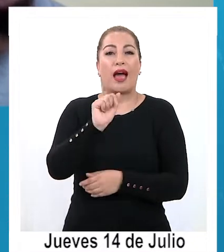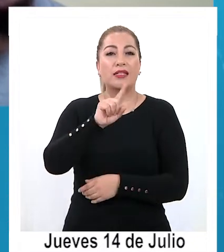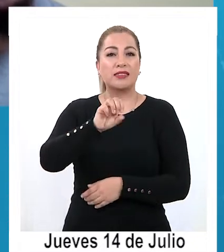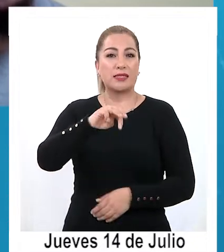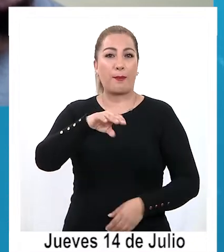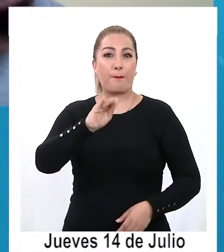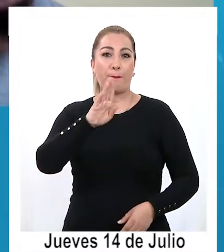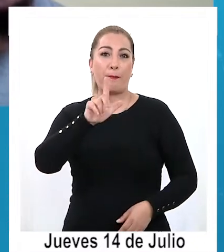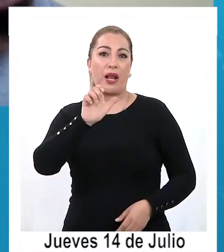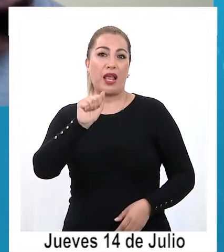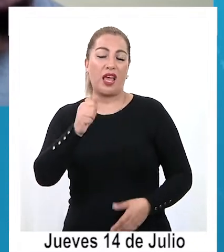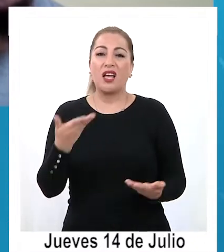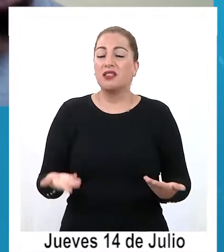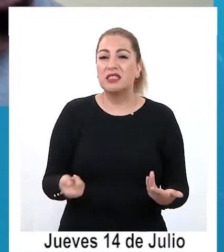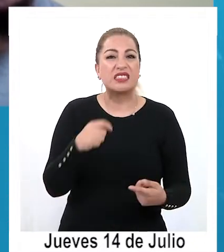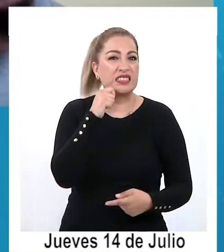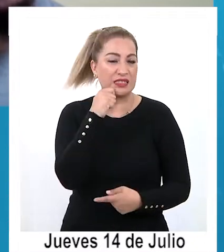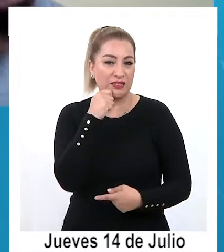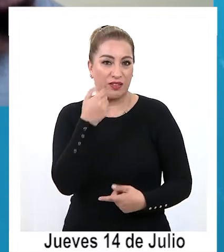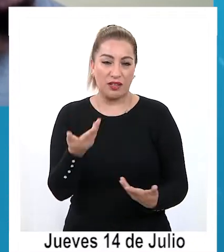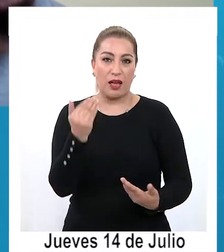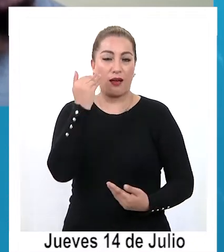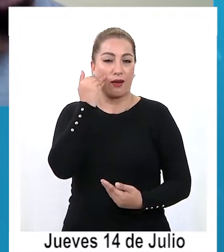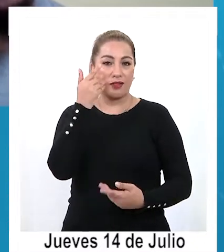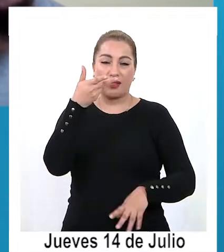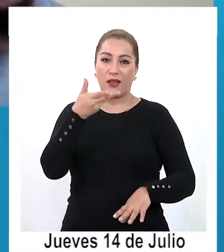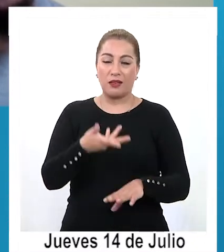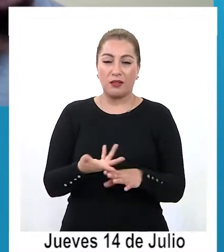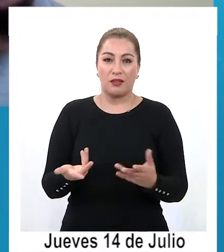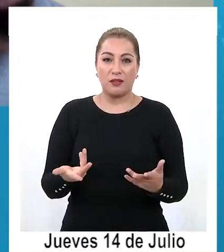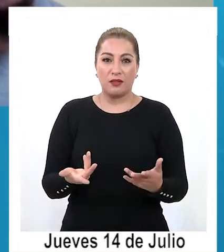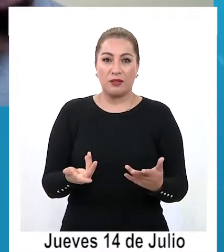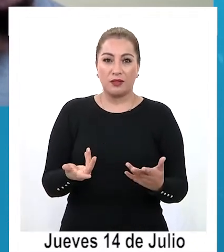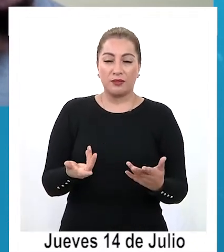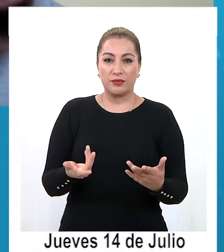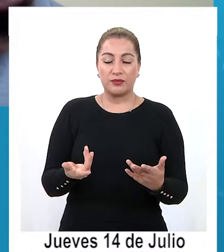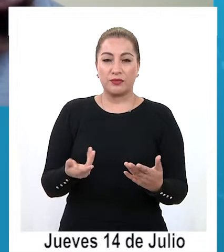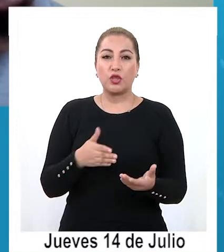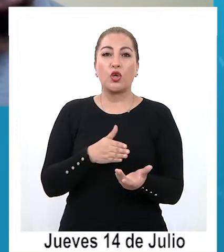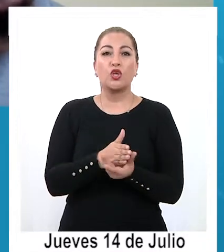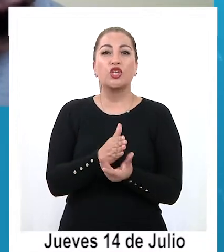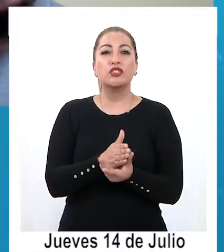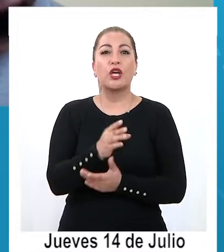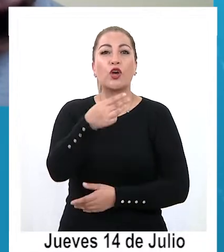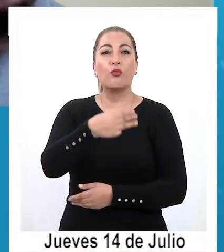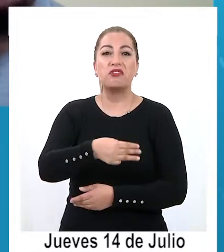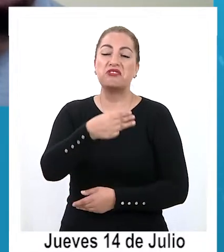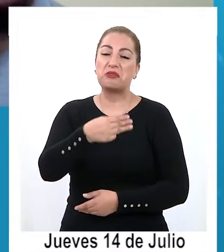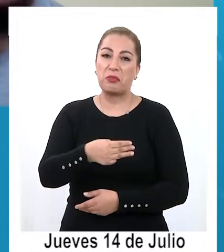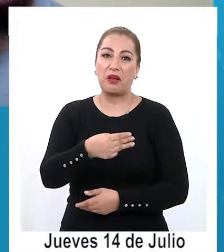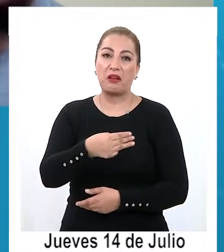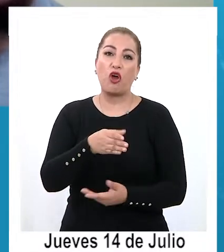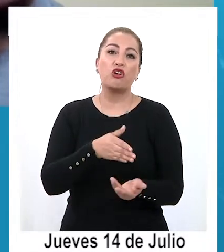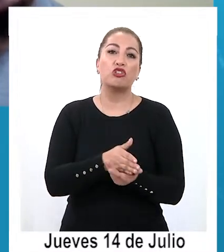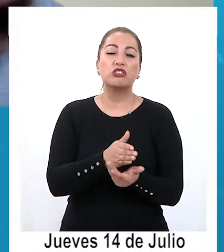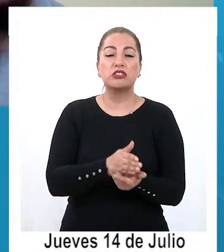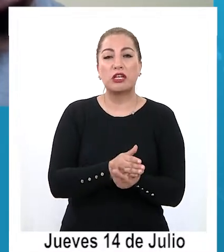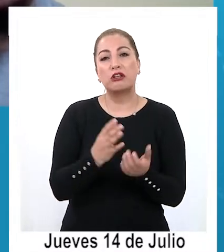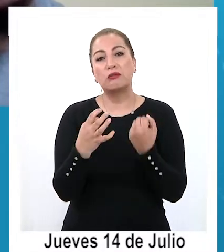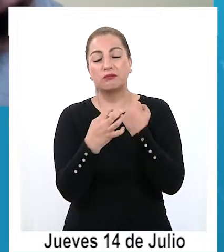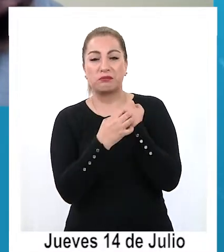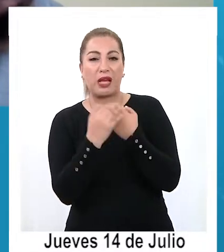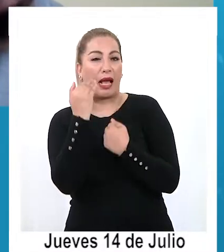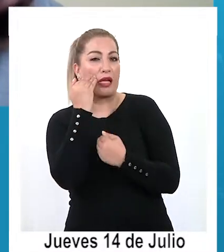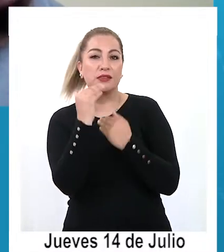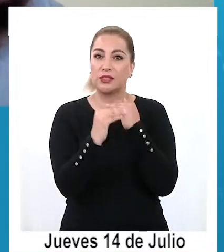que van a tener alguna función cercana a lo que tienen hoy por hoy los consejos municipales o los consejos regionales, algo muy similar